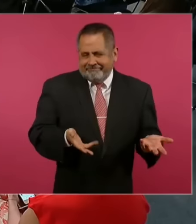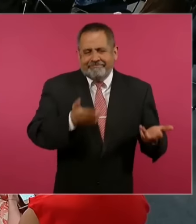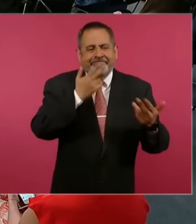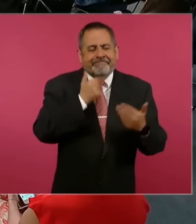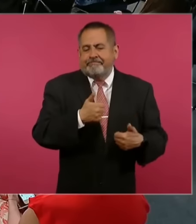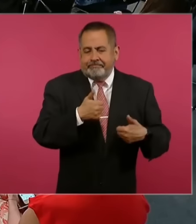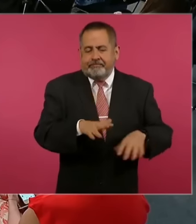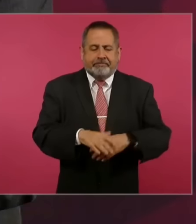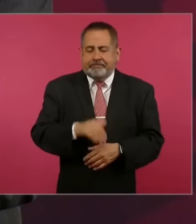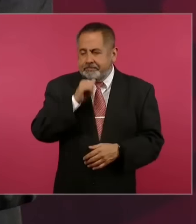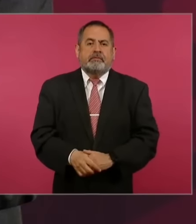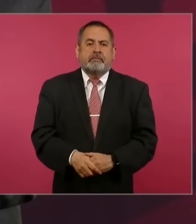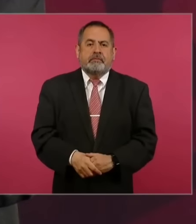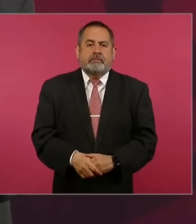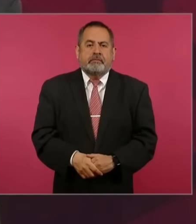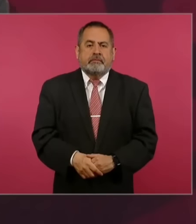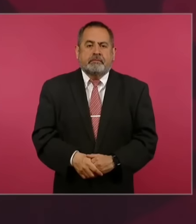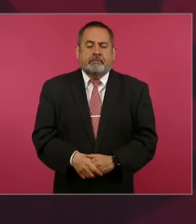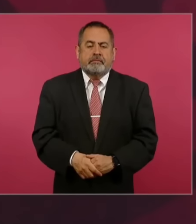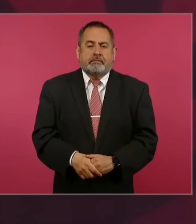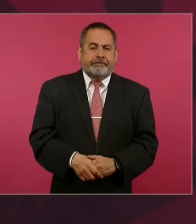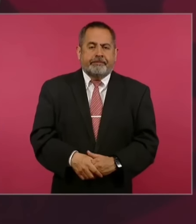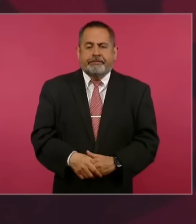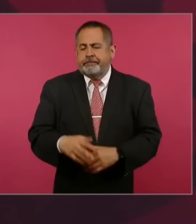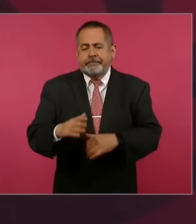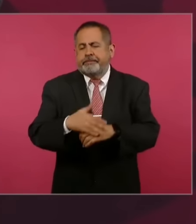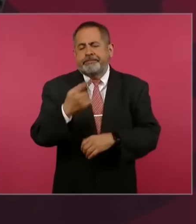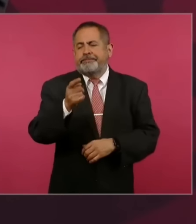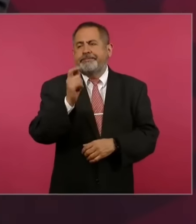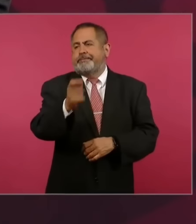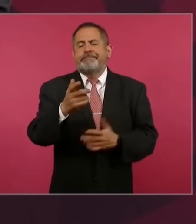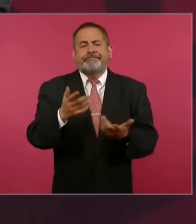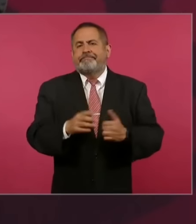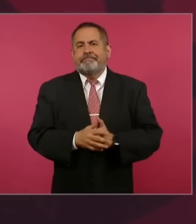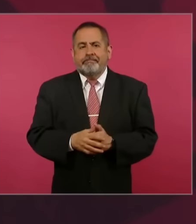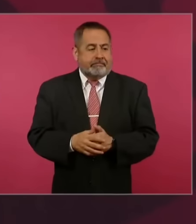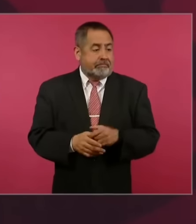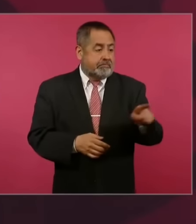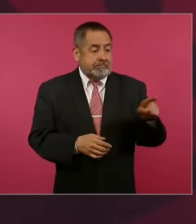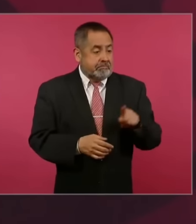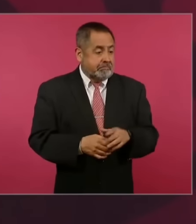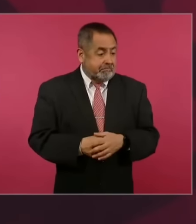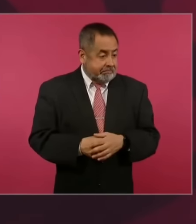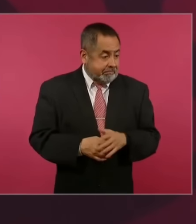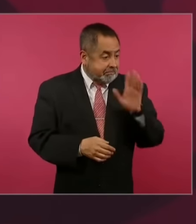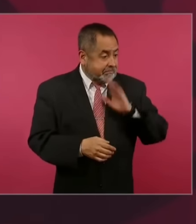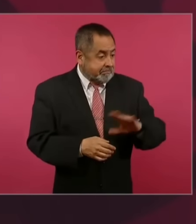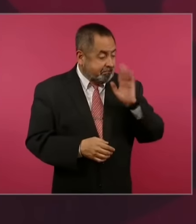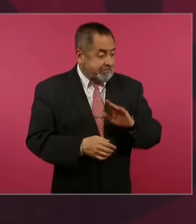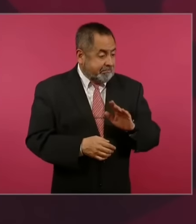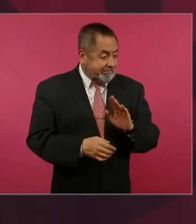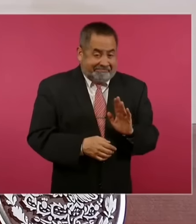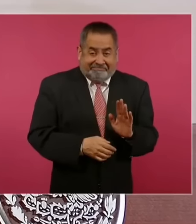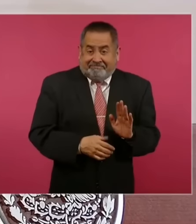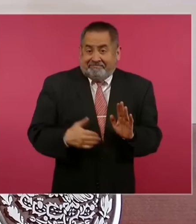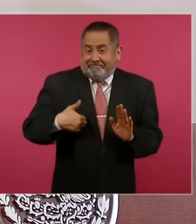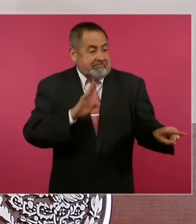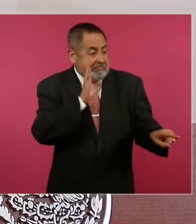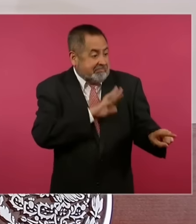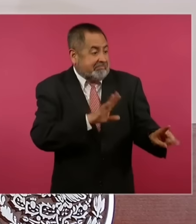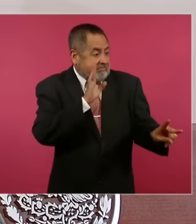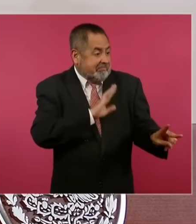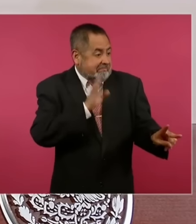Nada, nada. Porque me ayudan, son como promotores de nuestro